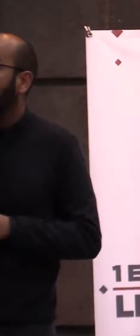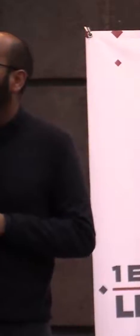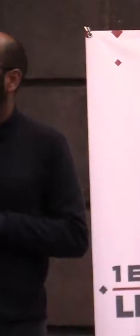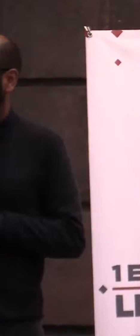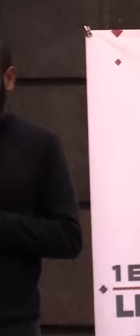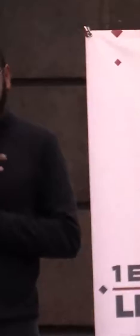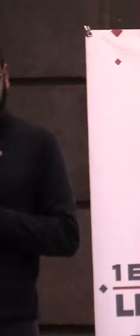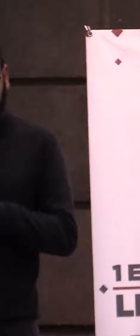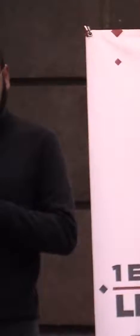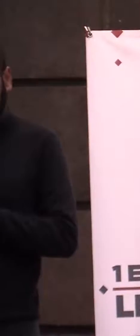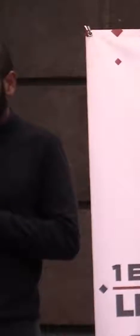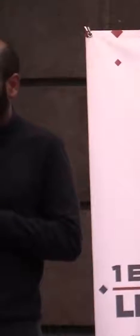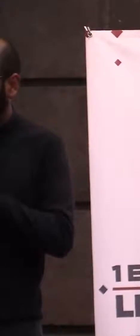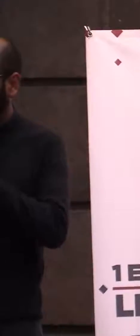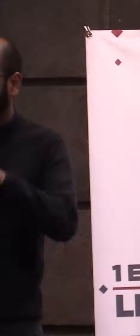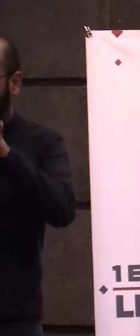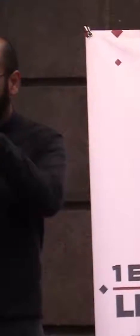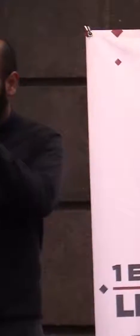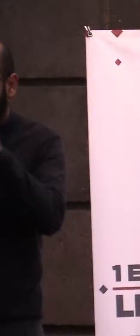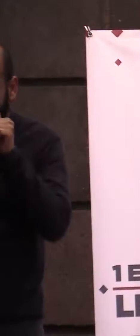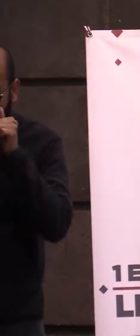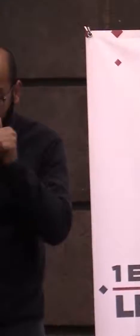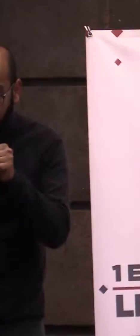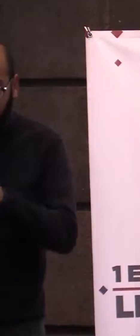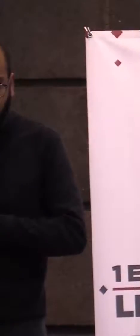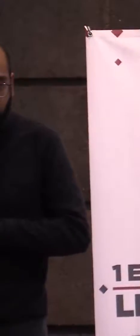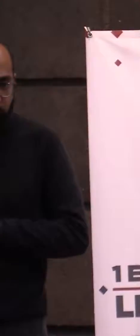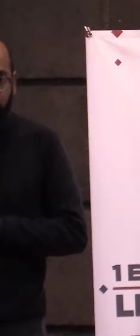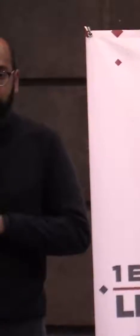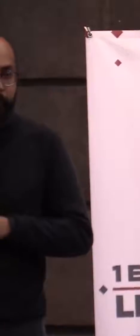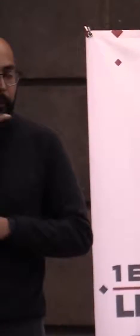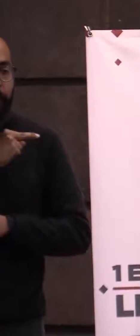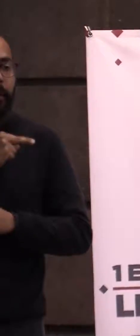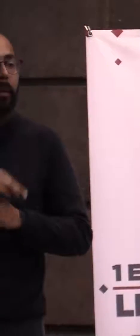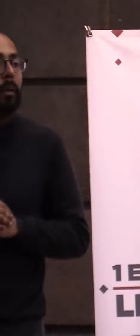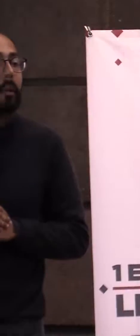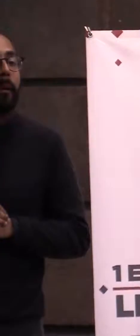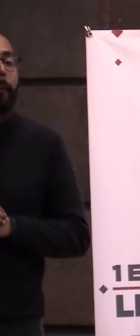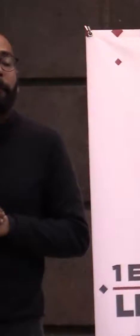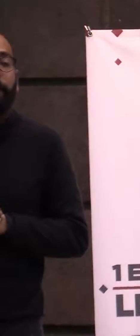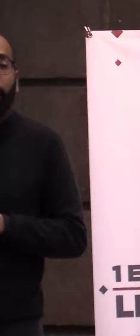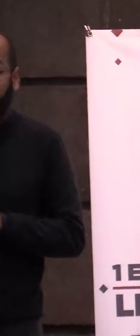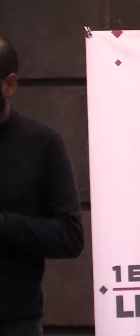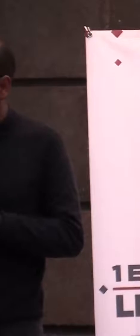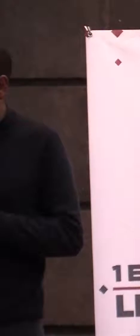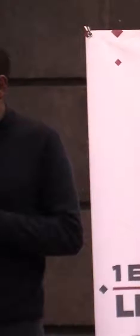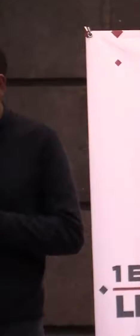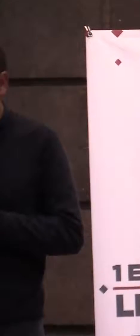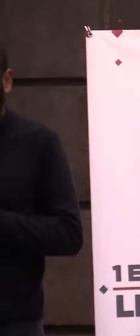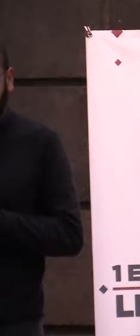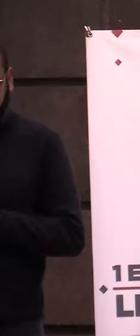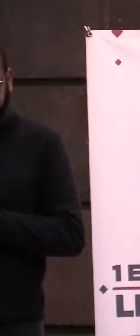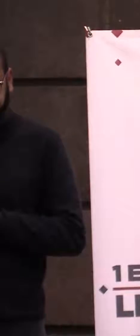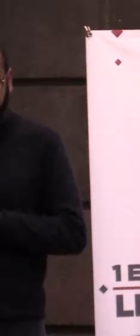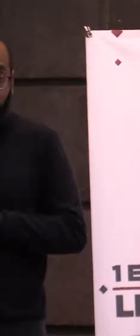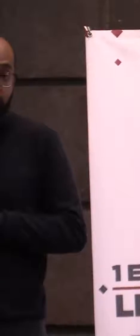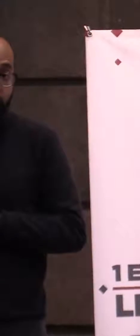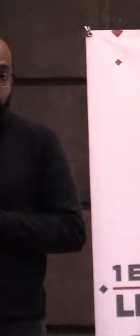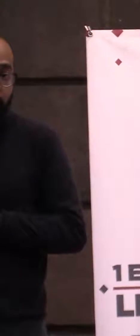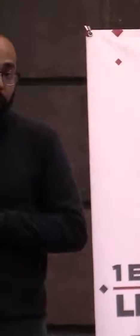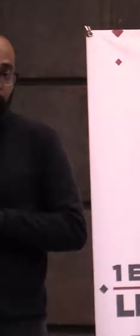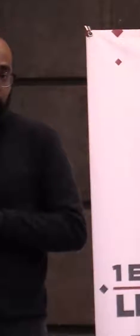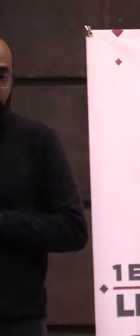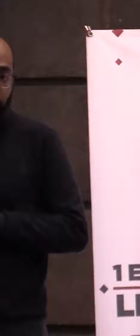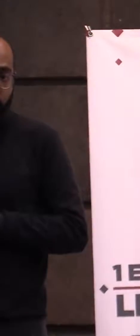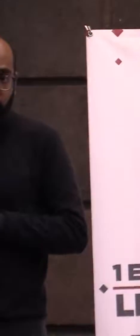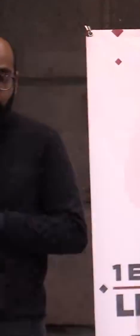que atender este asunto de manera urgente. Es por eso que los legisladores y las legisladoras de